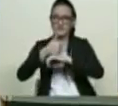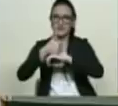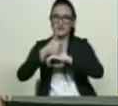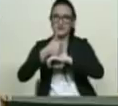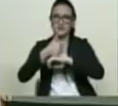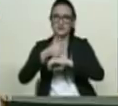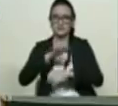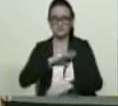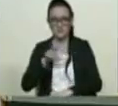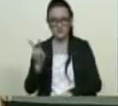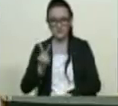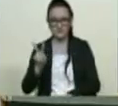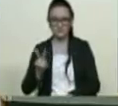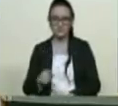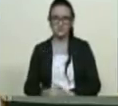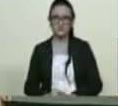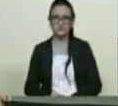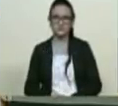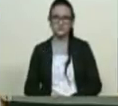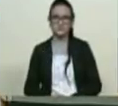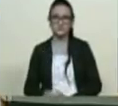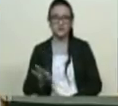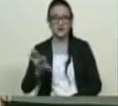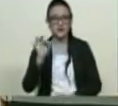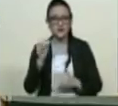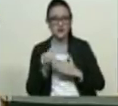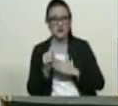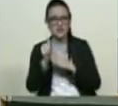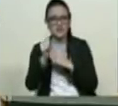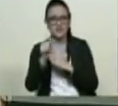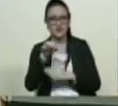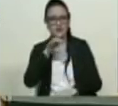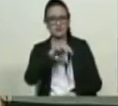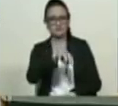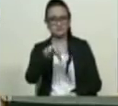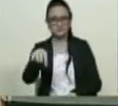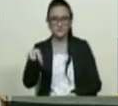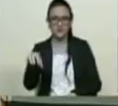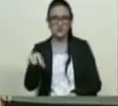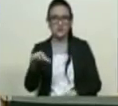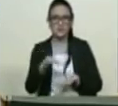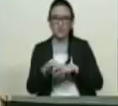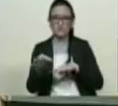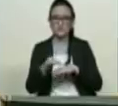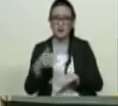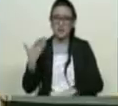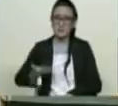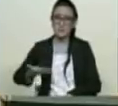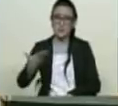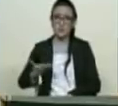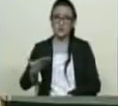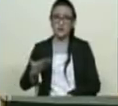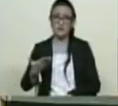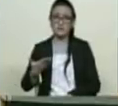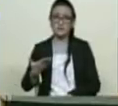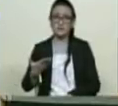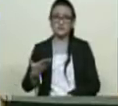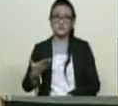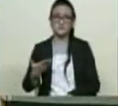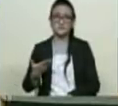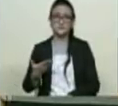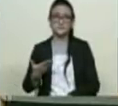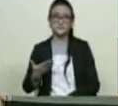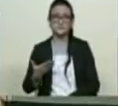del país, y se va a elegir líderes estadales y municipales muy importantes para la vida diaria.